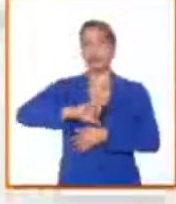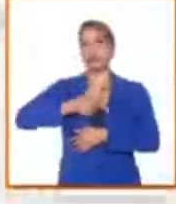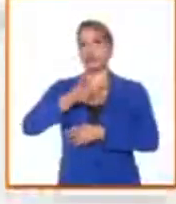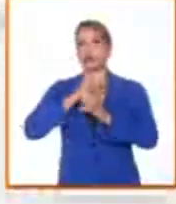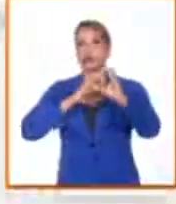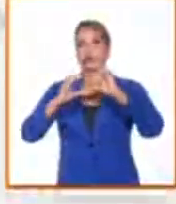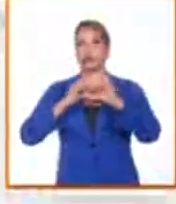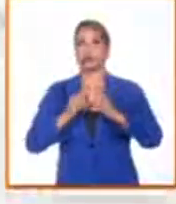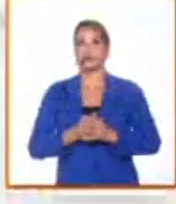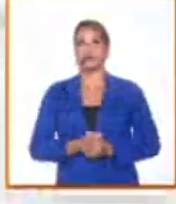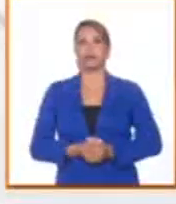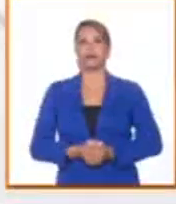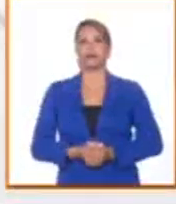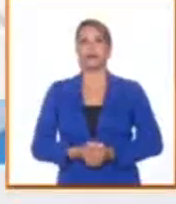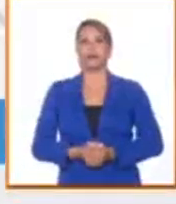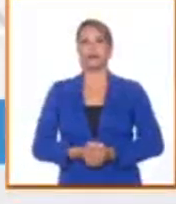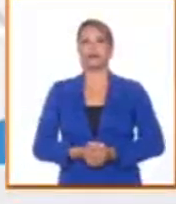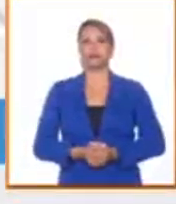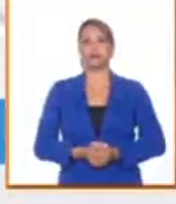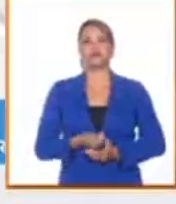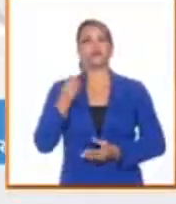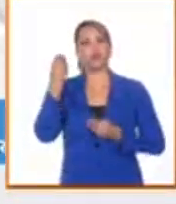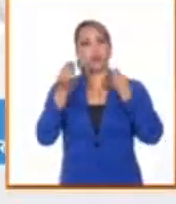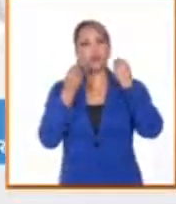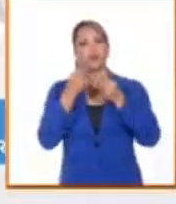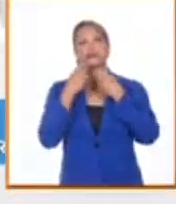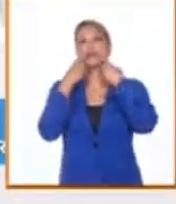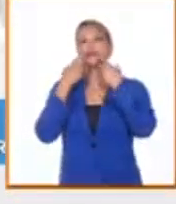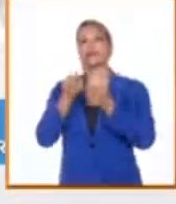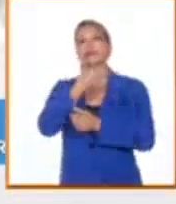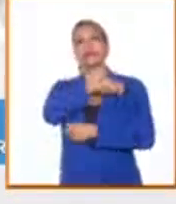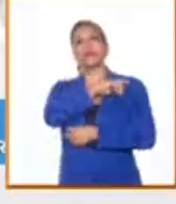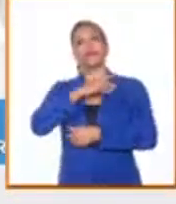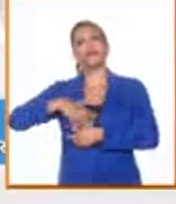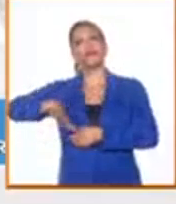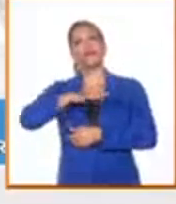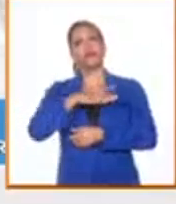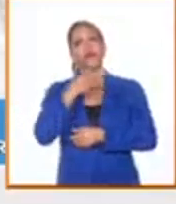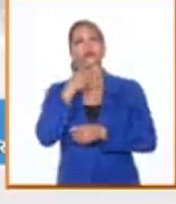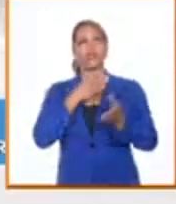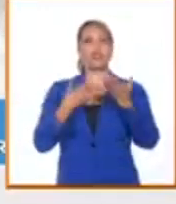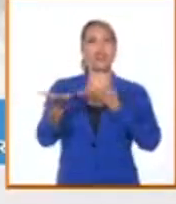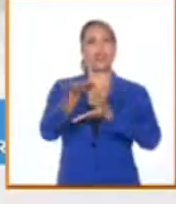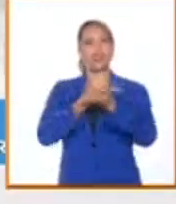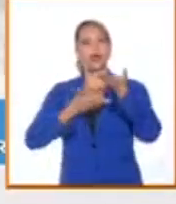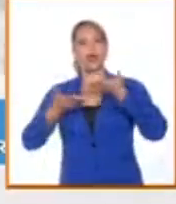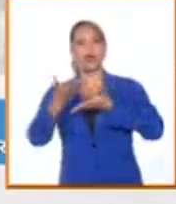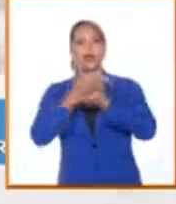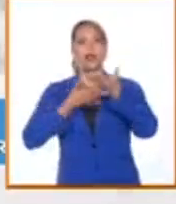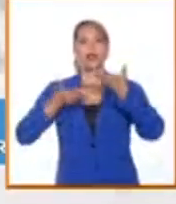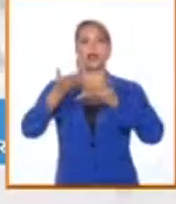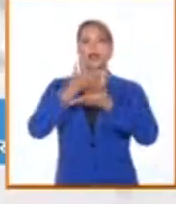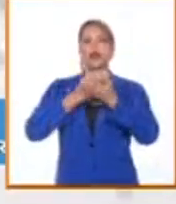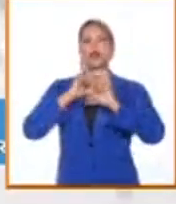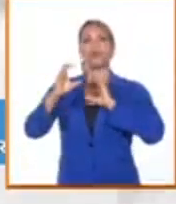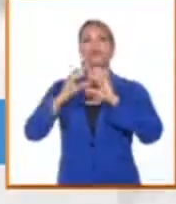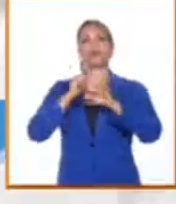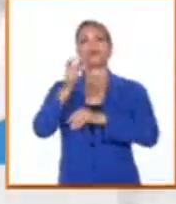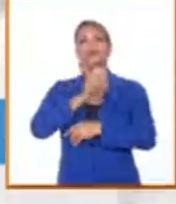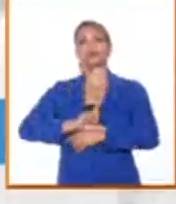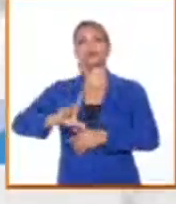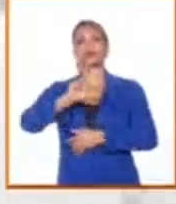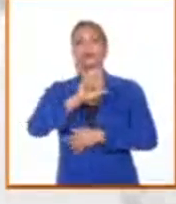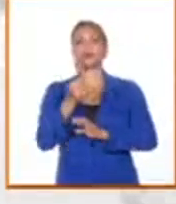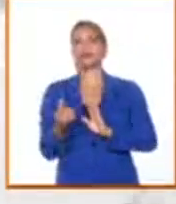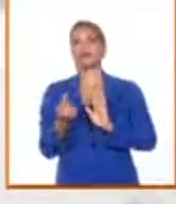Creo que es muy auspicioso que nuestros pueblos puedan debatir la comunicación social, que esto quede